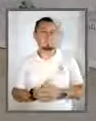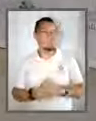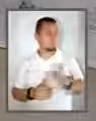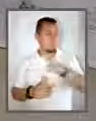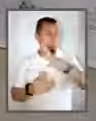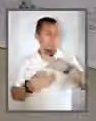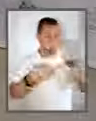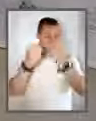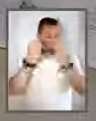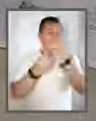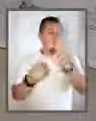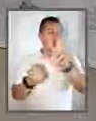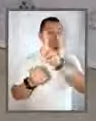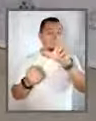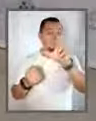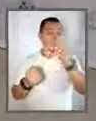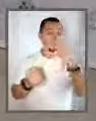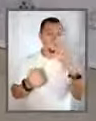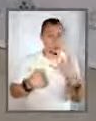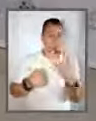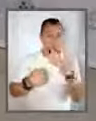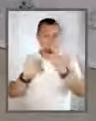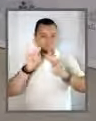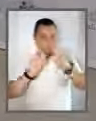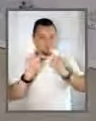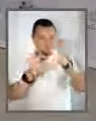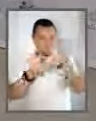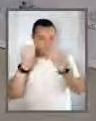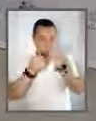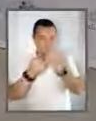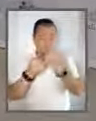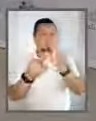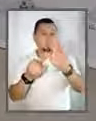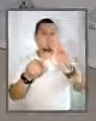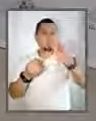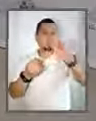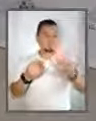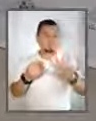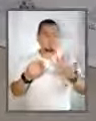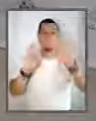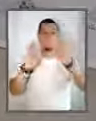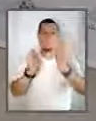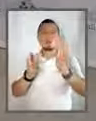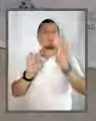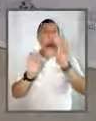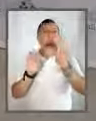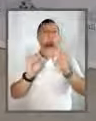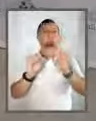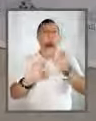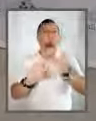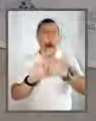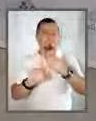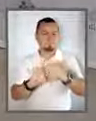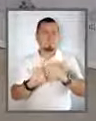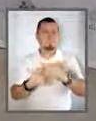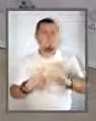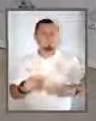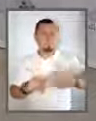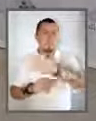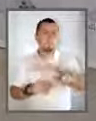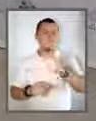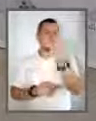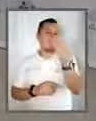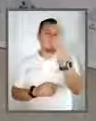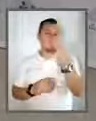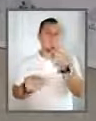Tenemos realizadas 804 pruebas, de las cuales 95 han salido positivas de nosotros y el resto